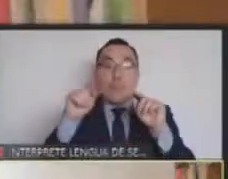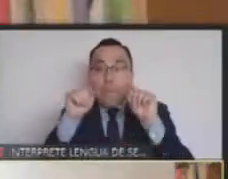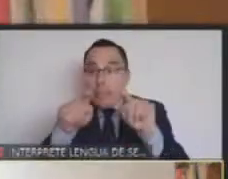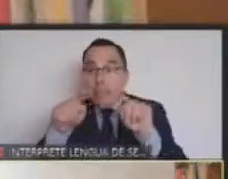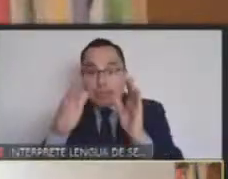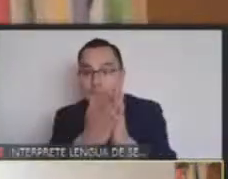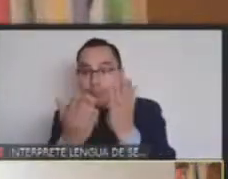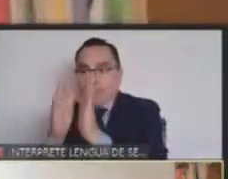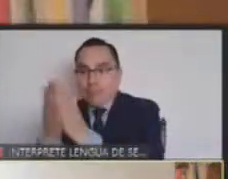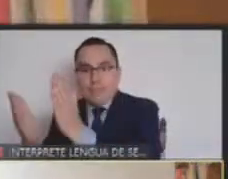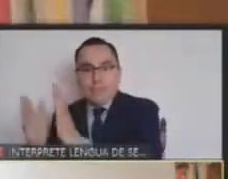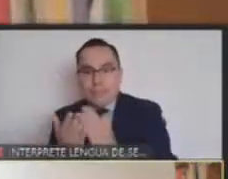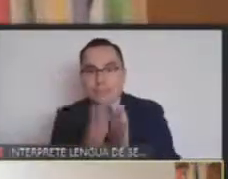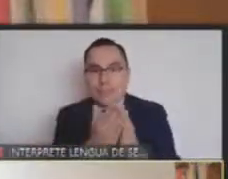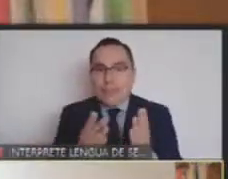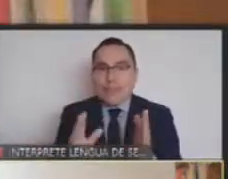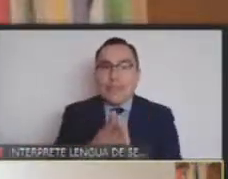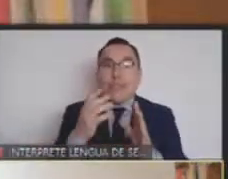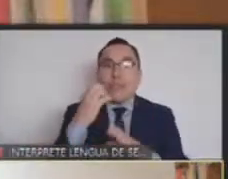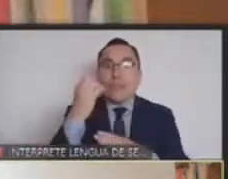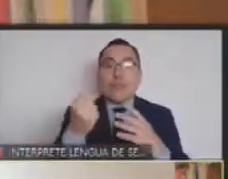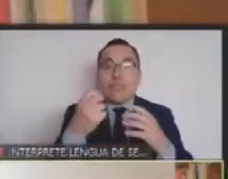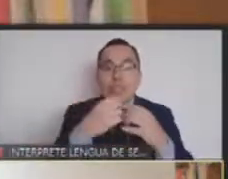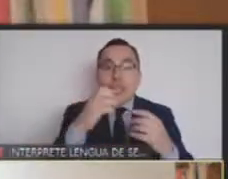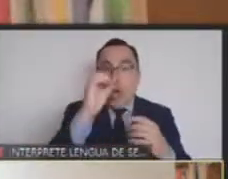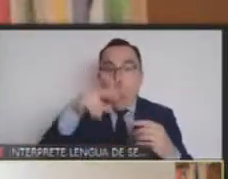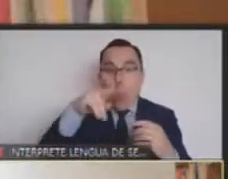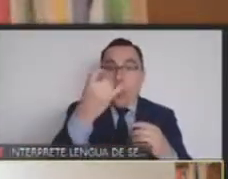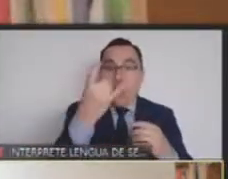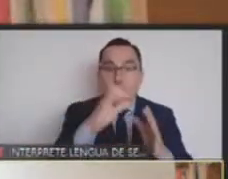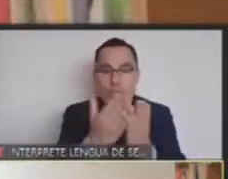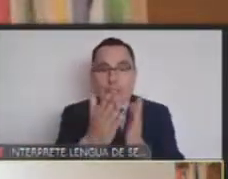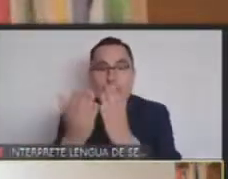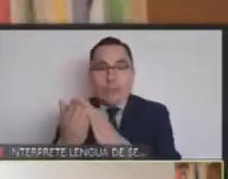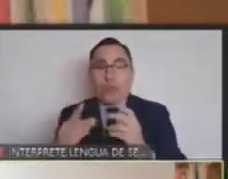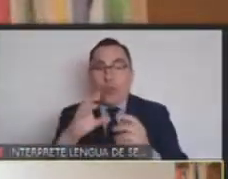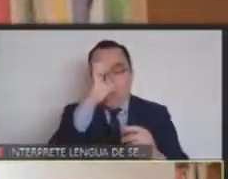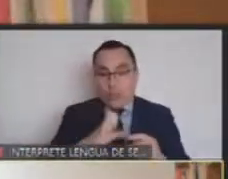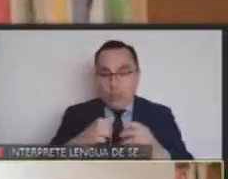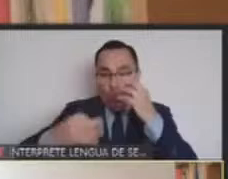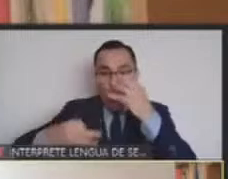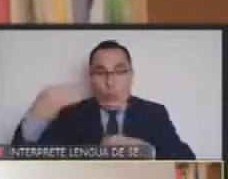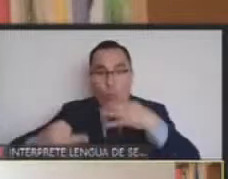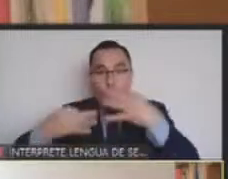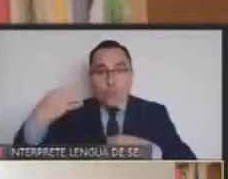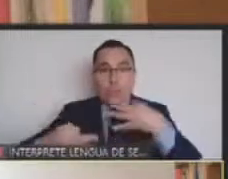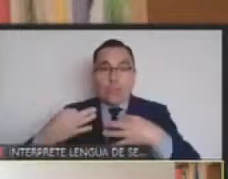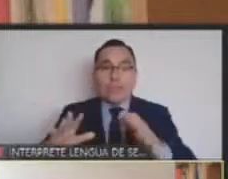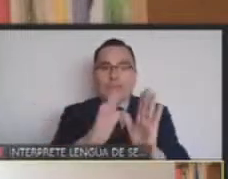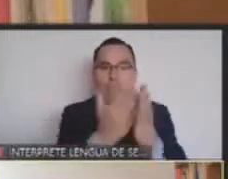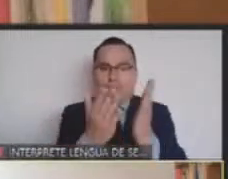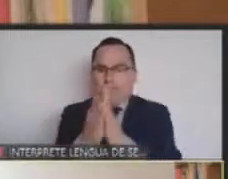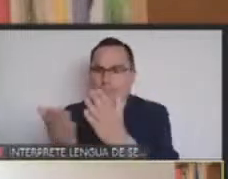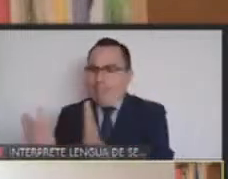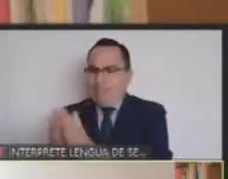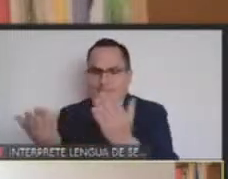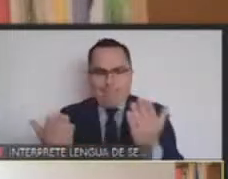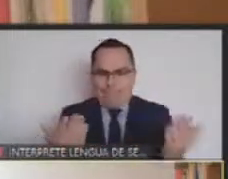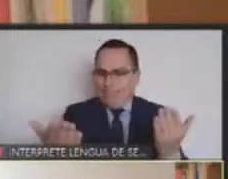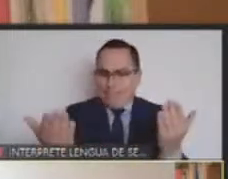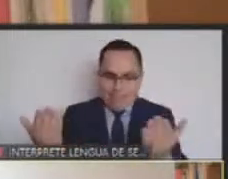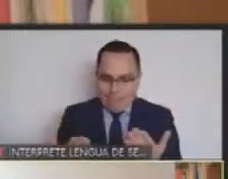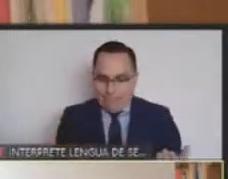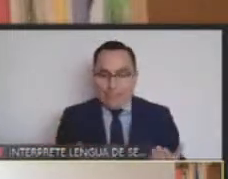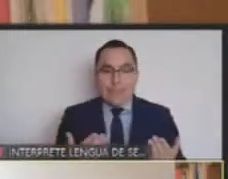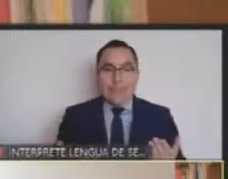expresadas en los principios de Bangalore de Naciones Unidas para establecer los estándares de conducta judicial dejan en claro la categoría de este